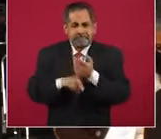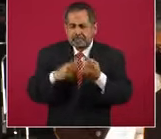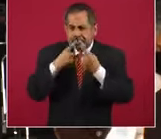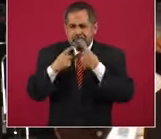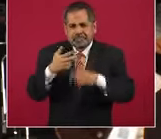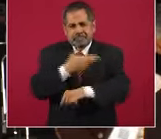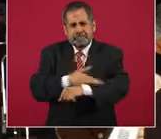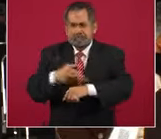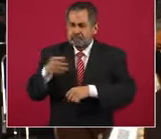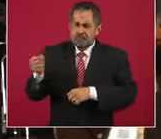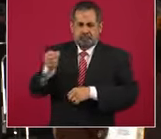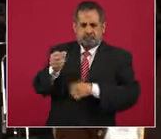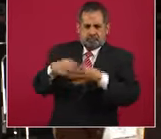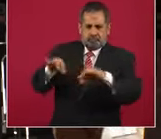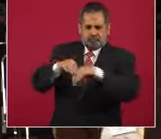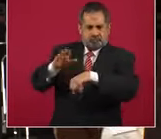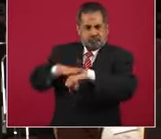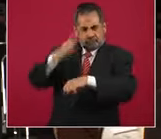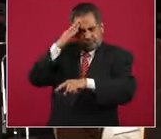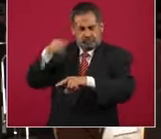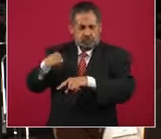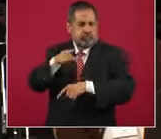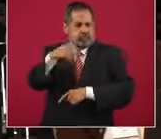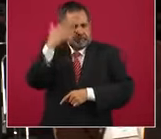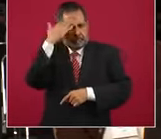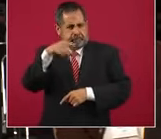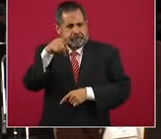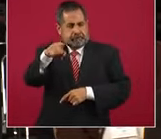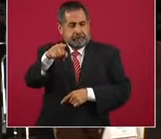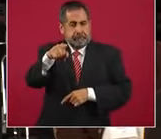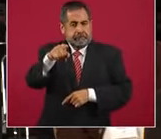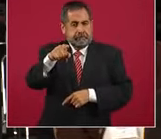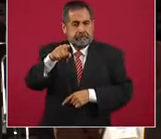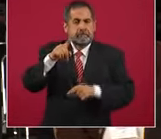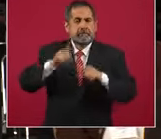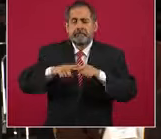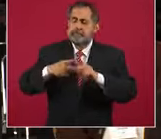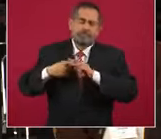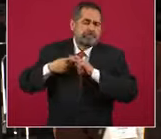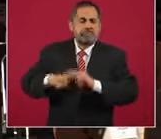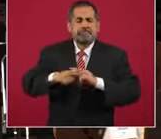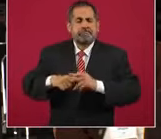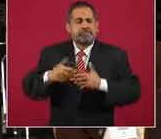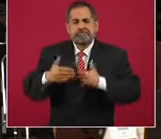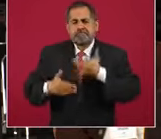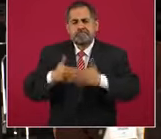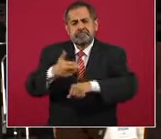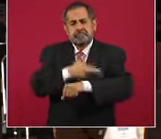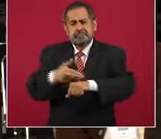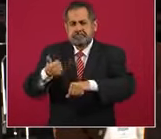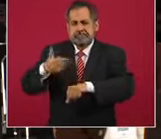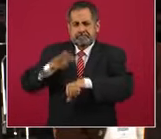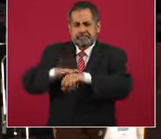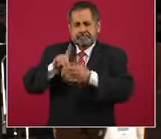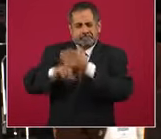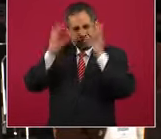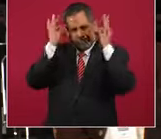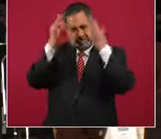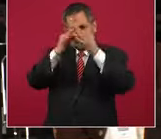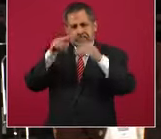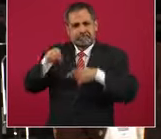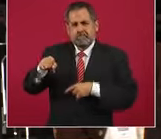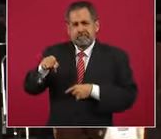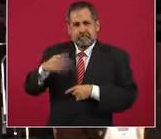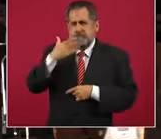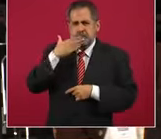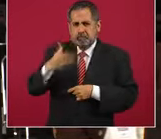en puestos clave? Porque usted sabe que quien arrancó esta administración en aduanas no era